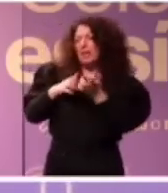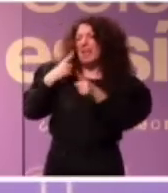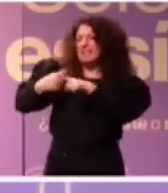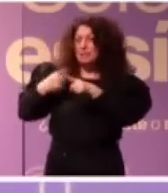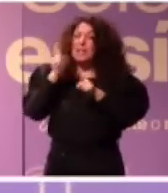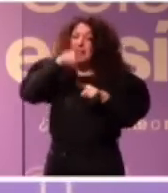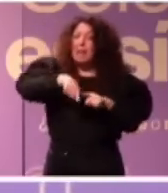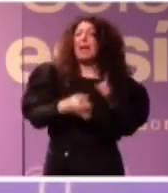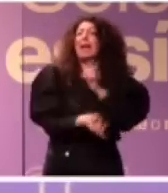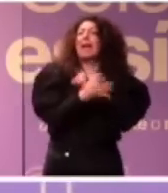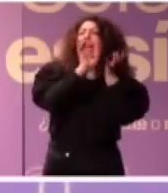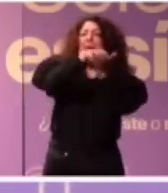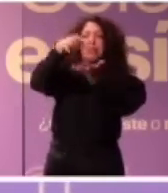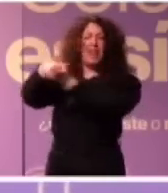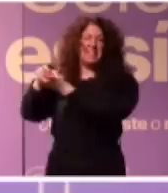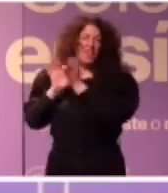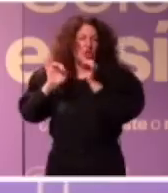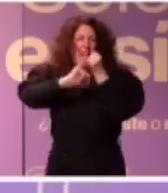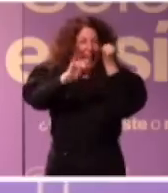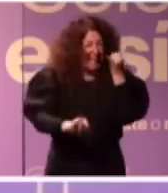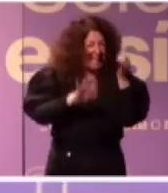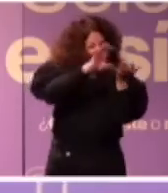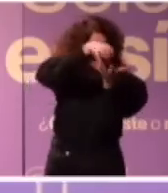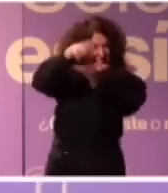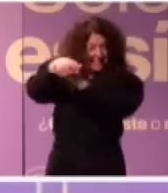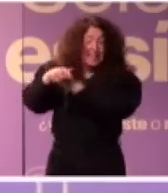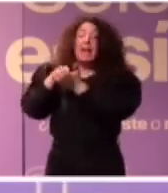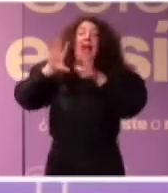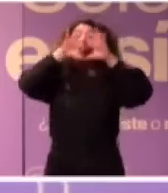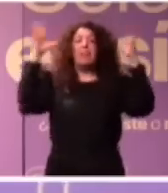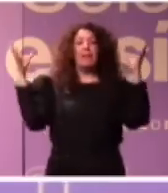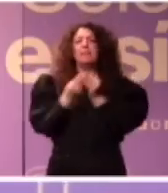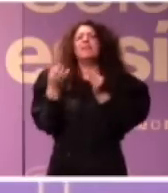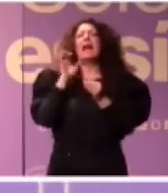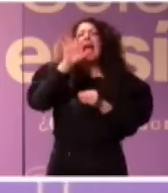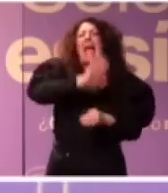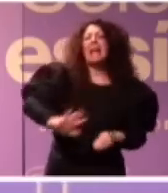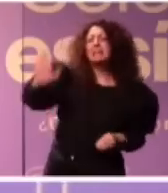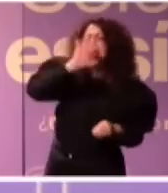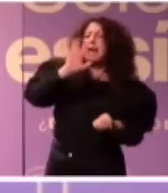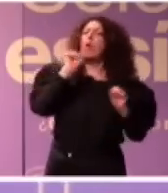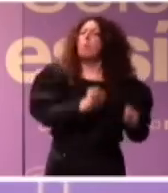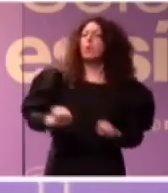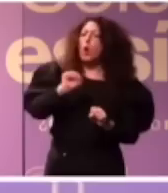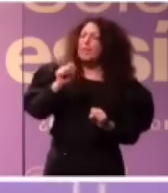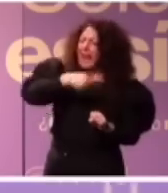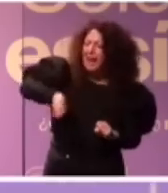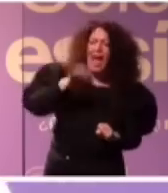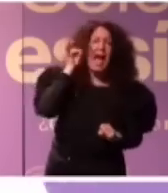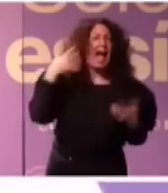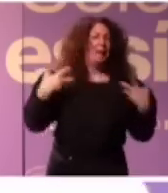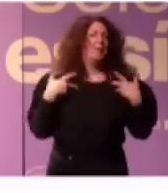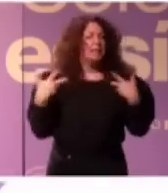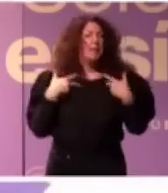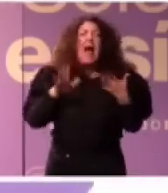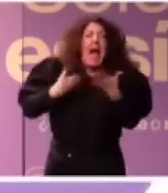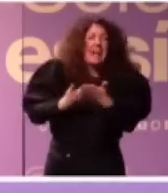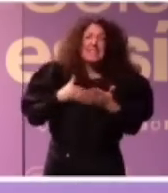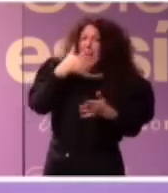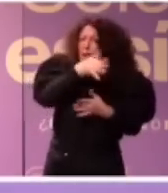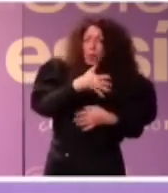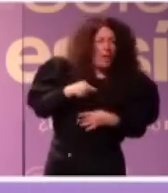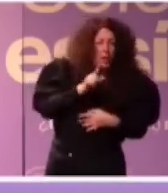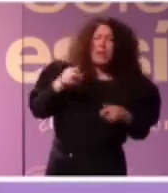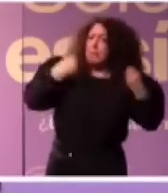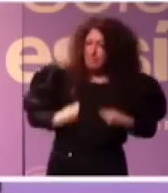crisis y, en definitiva, que tengamos un Estado que protege a las víctimas, incluso aunque no quieran denunciar, y que garantiza que frente a las